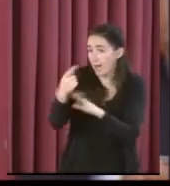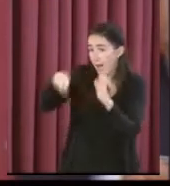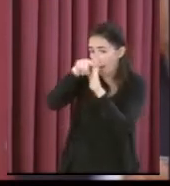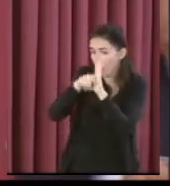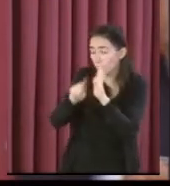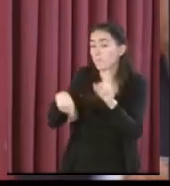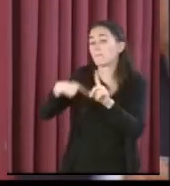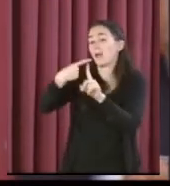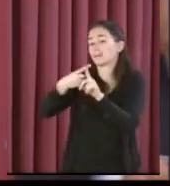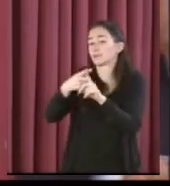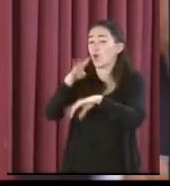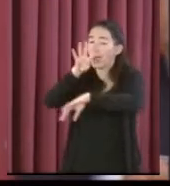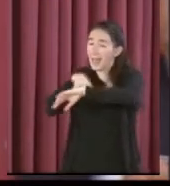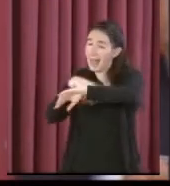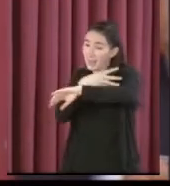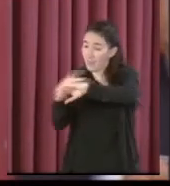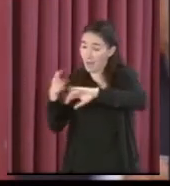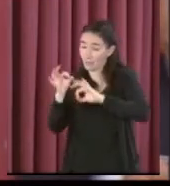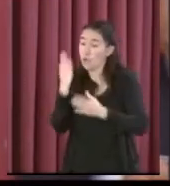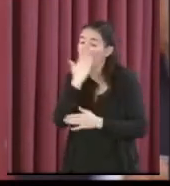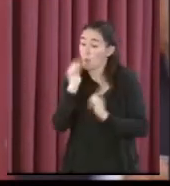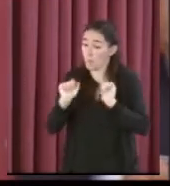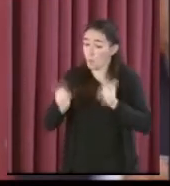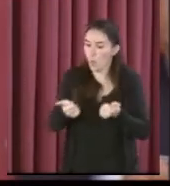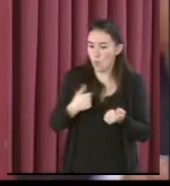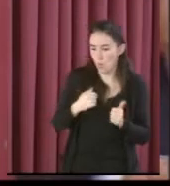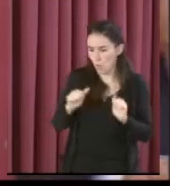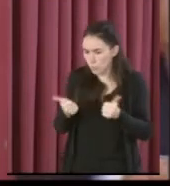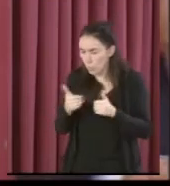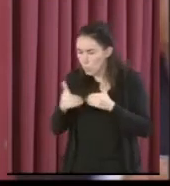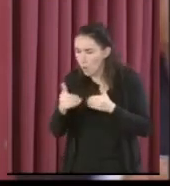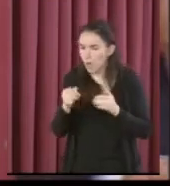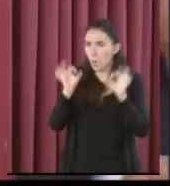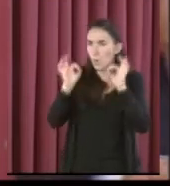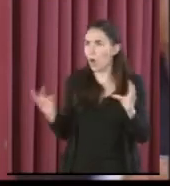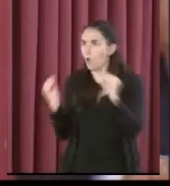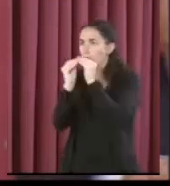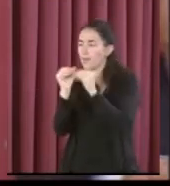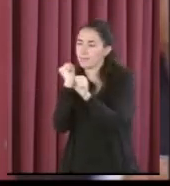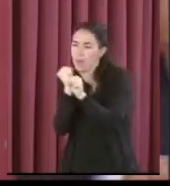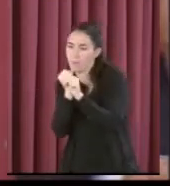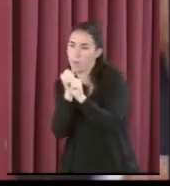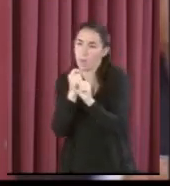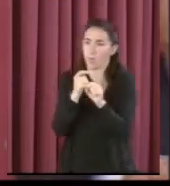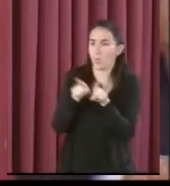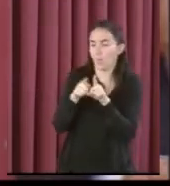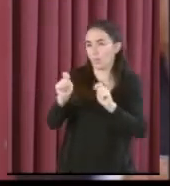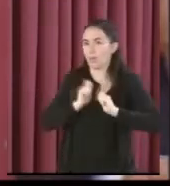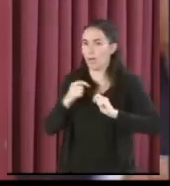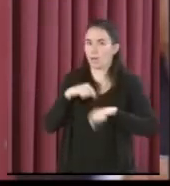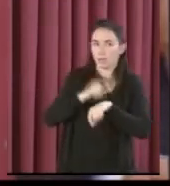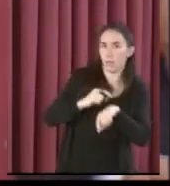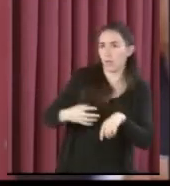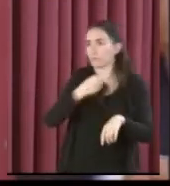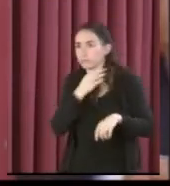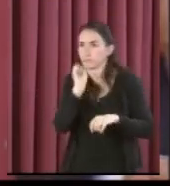compaginar el inicio de curso escolar y la vuelta al trabajo. O la reserva de plazas específicas para familias de acogida en los